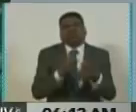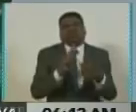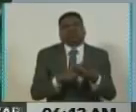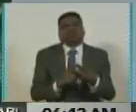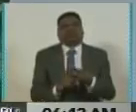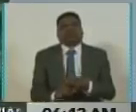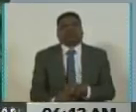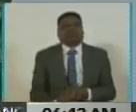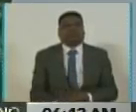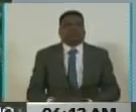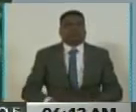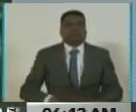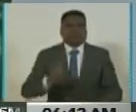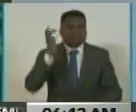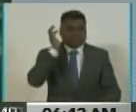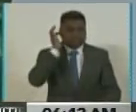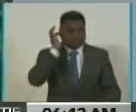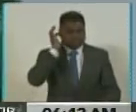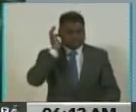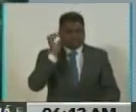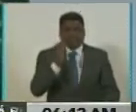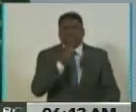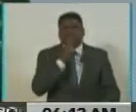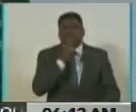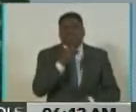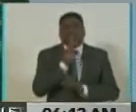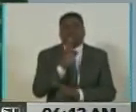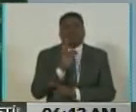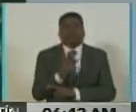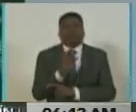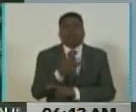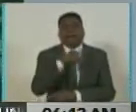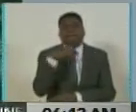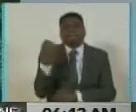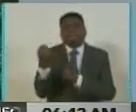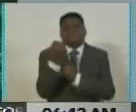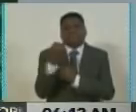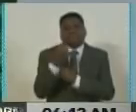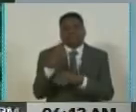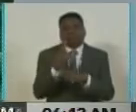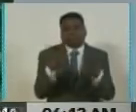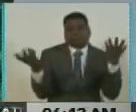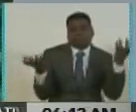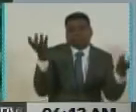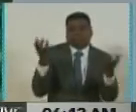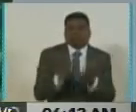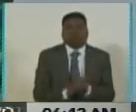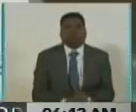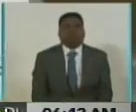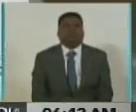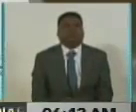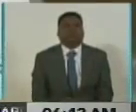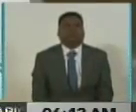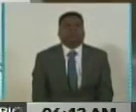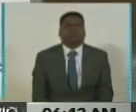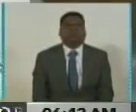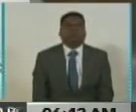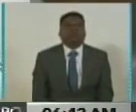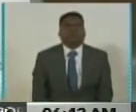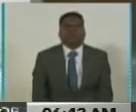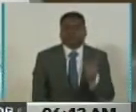y creo que la ciudadanía está esperando, bueno, ¿quién va a resolver esto? Se van a seguir matando entre ellos y nadie me va a resolver mis problemas. Yo creo que por allí quizás la